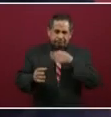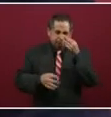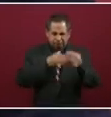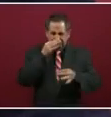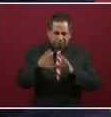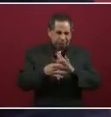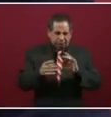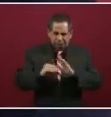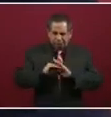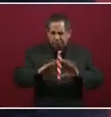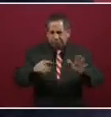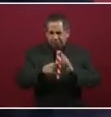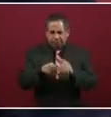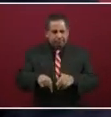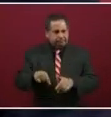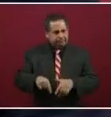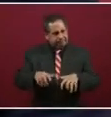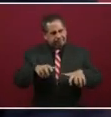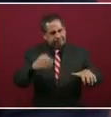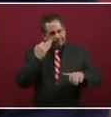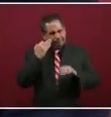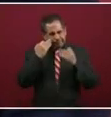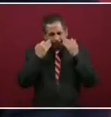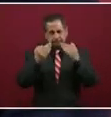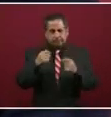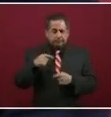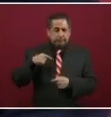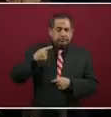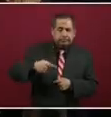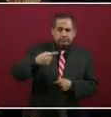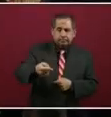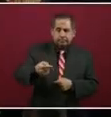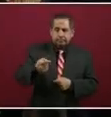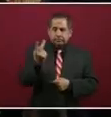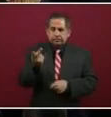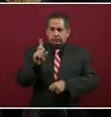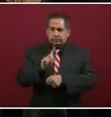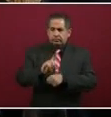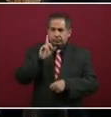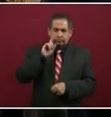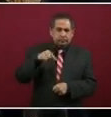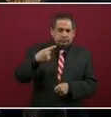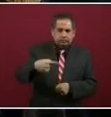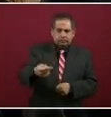conocer aquí, pasado mañana.